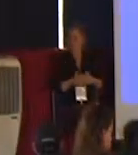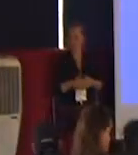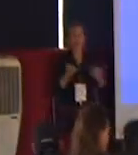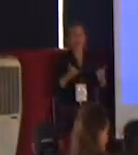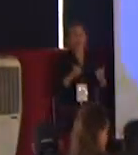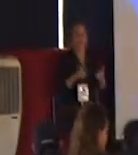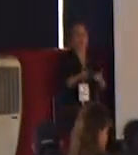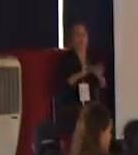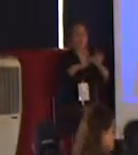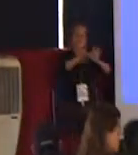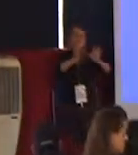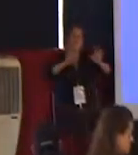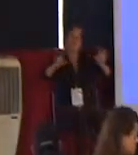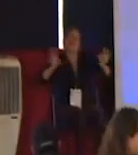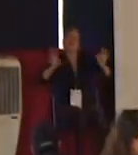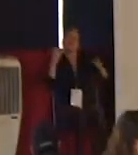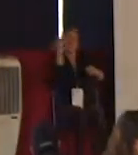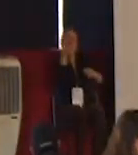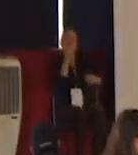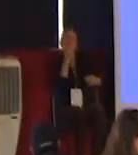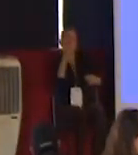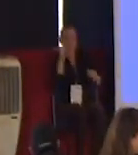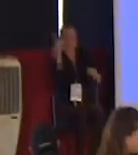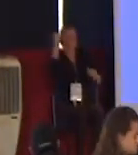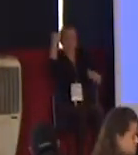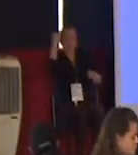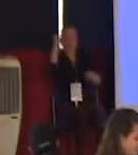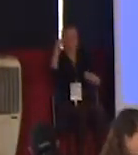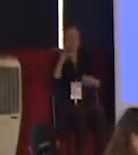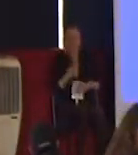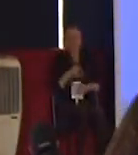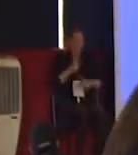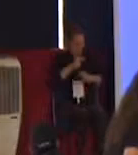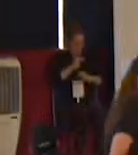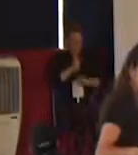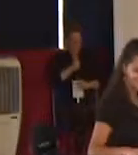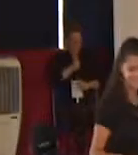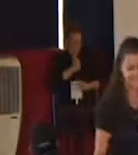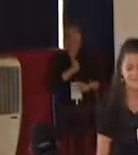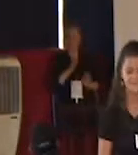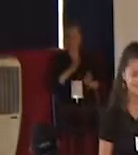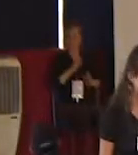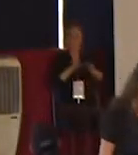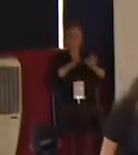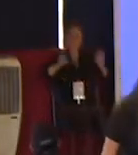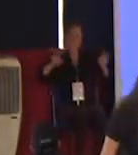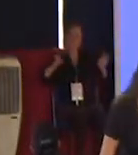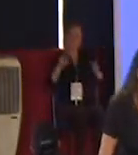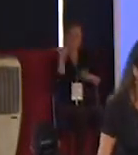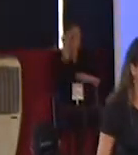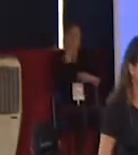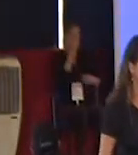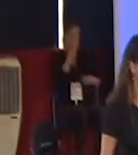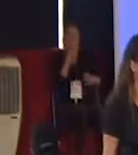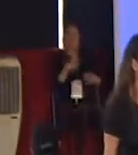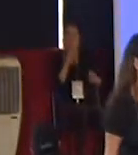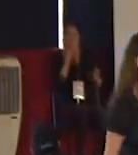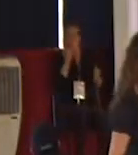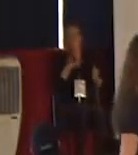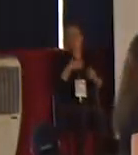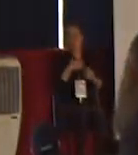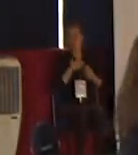Entonces le vamos a regalar una frase, un textico, lo que quieran, una palabra a esa parte del